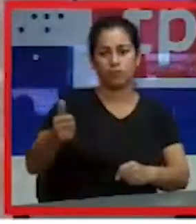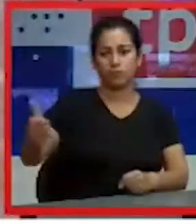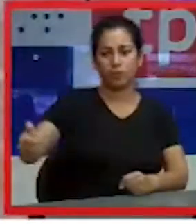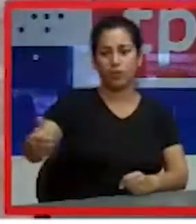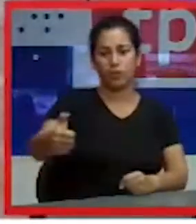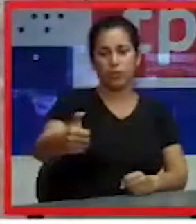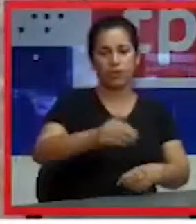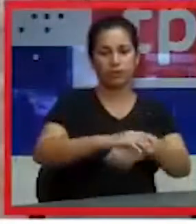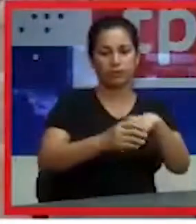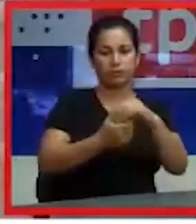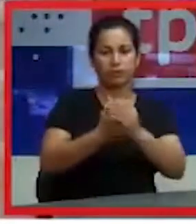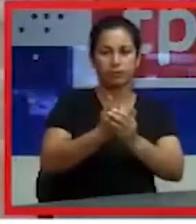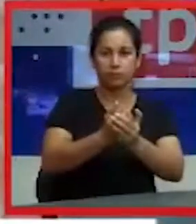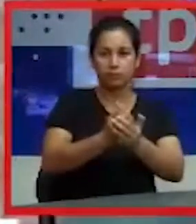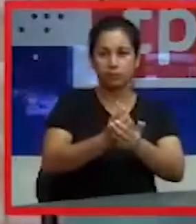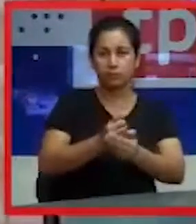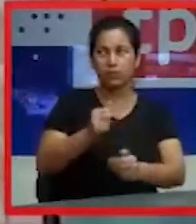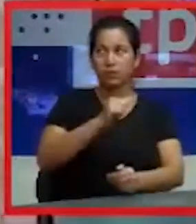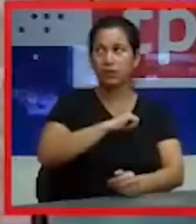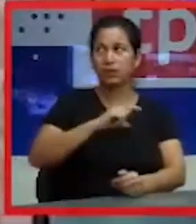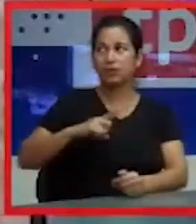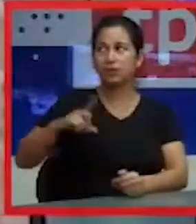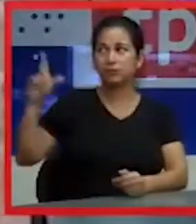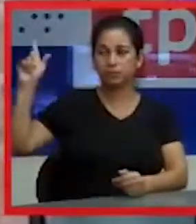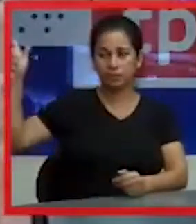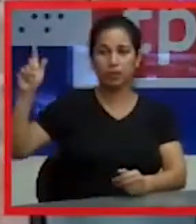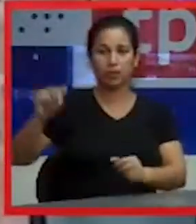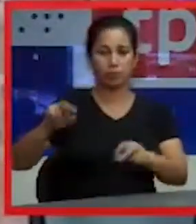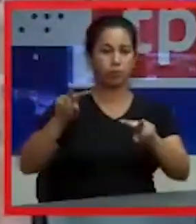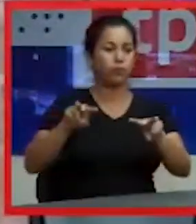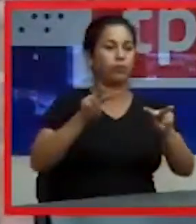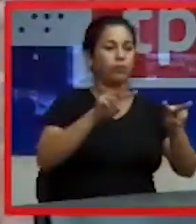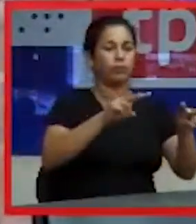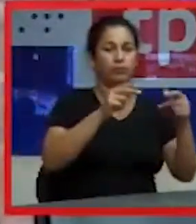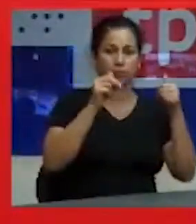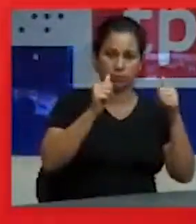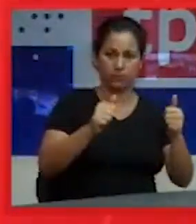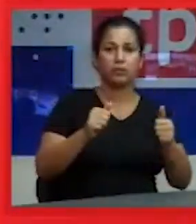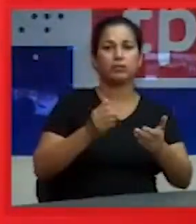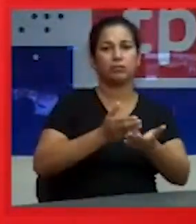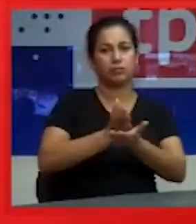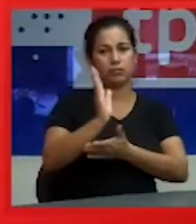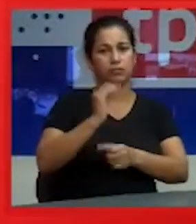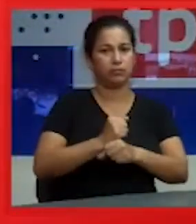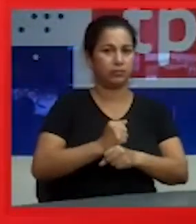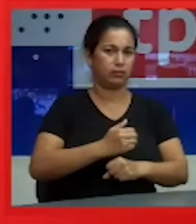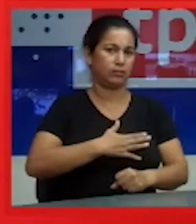tenemos, ¿no? Y que la alcaldía controle las peluquerías que se nos puede otorgar a trabajar.